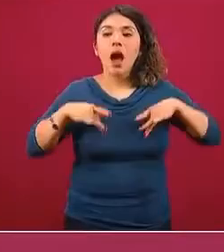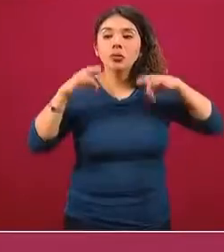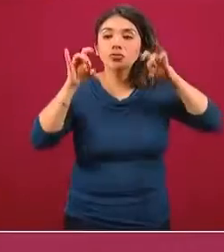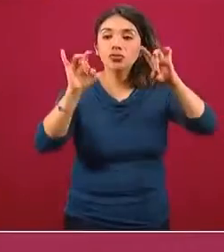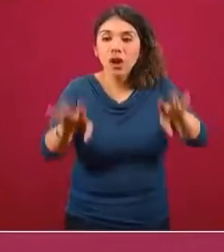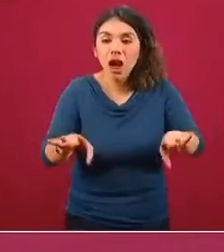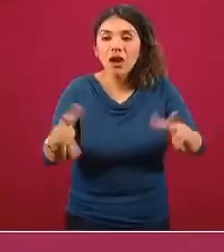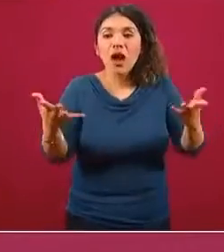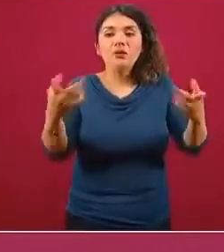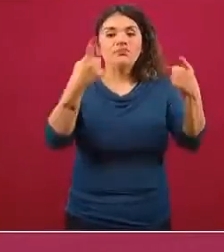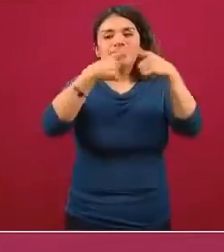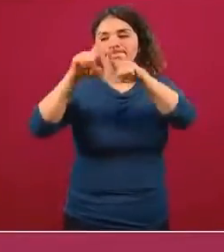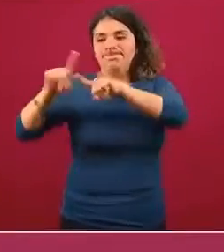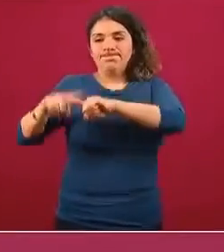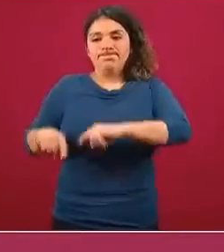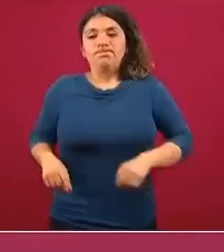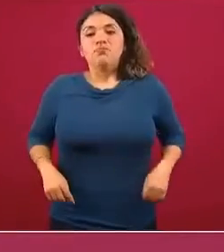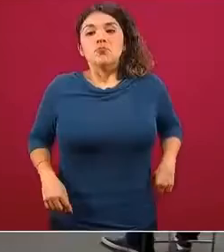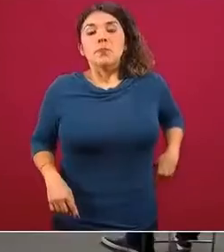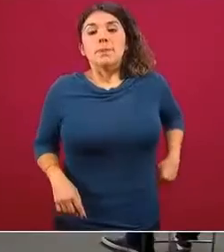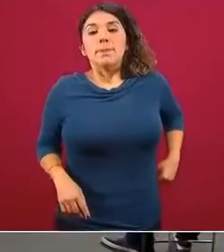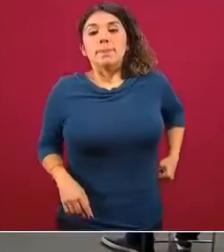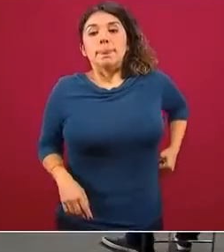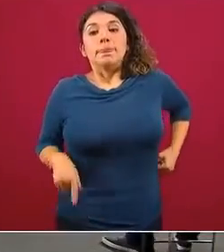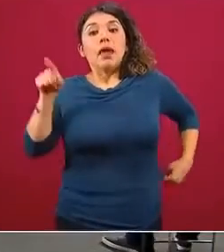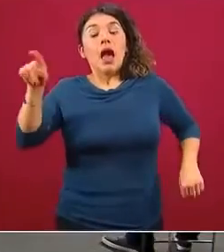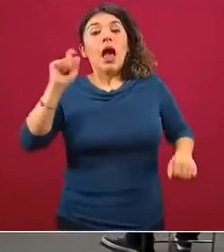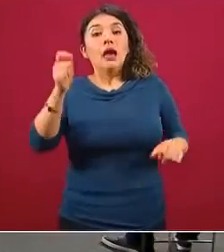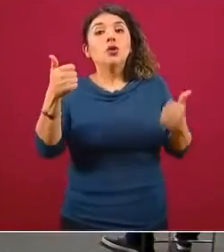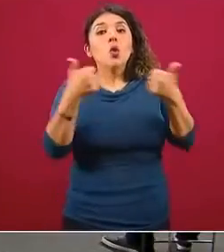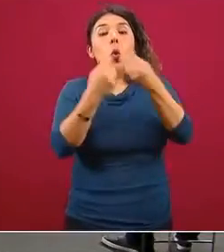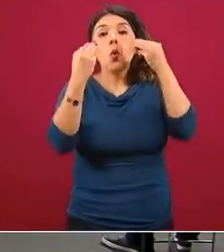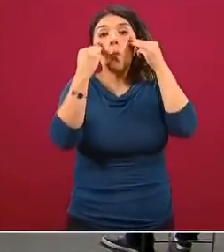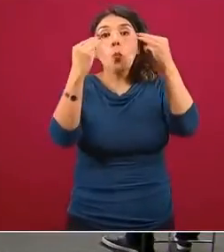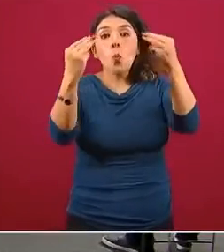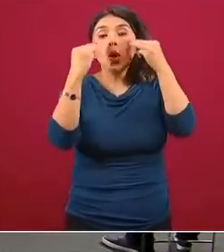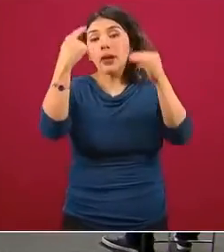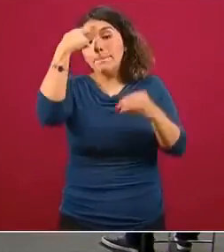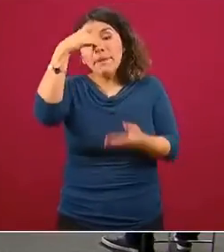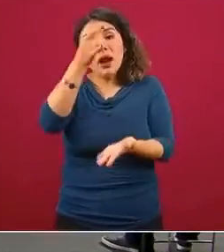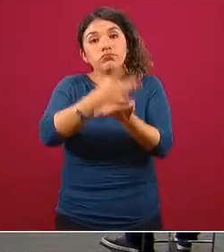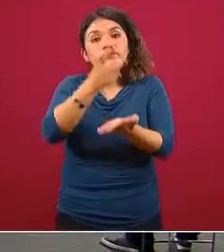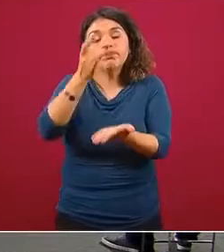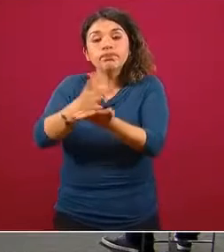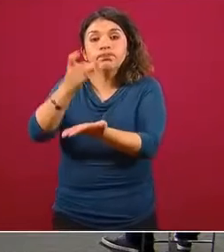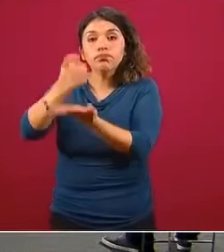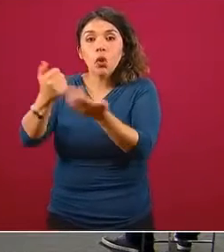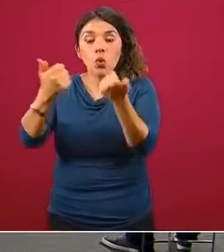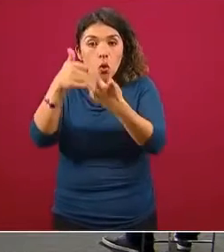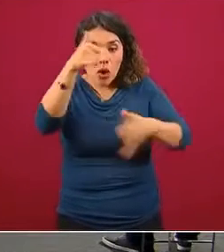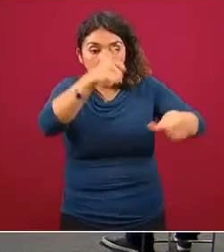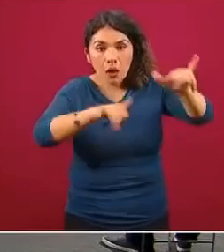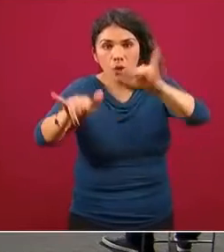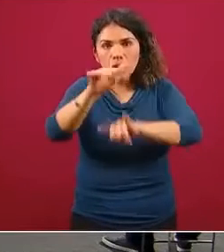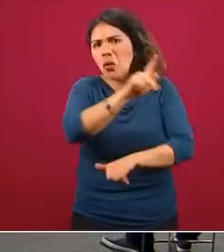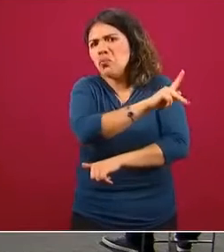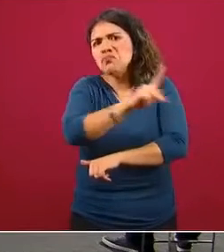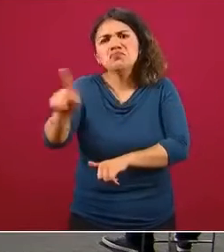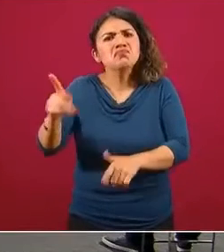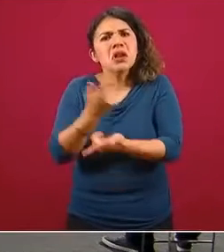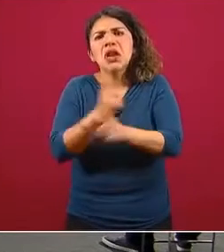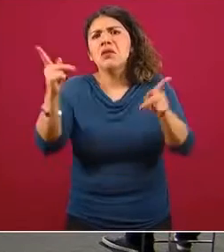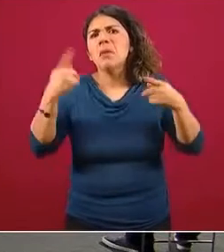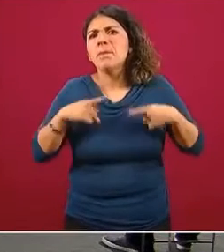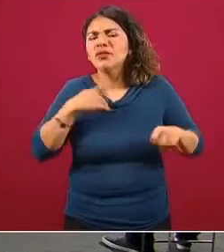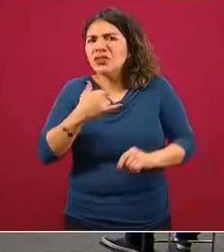Australia, etcétera. Y se toman muestras para diagnóstico por laboratorio a personas